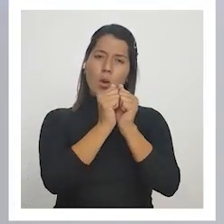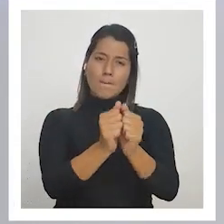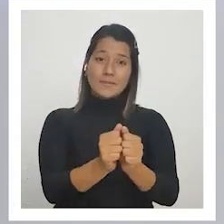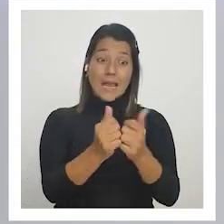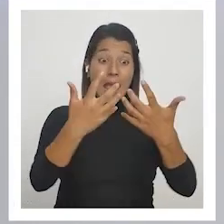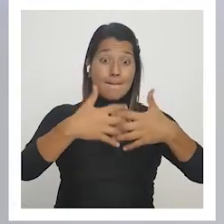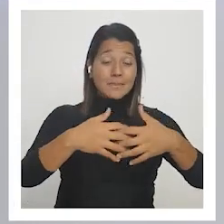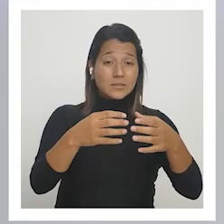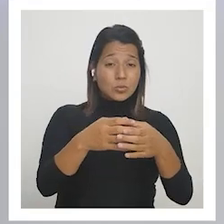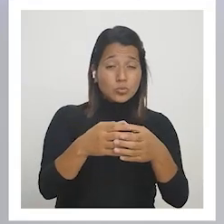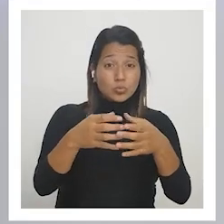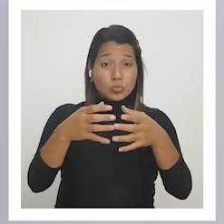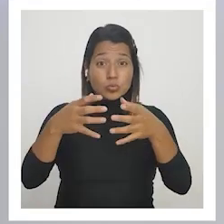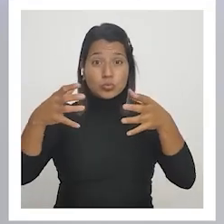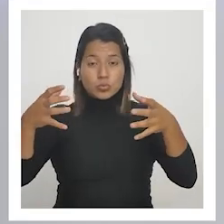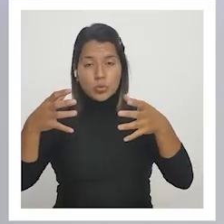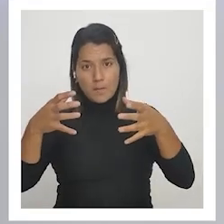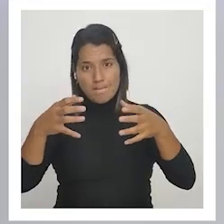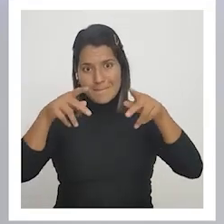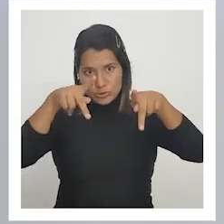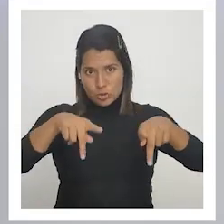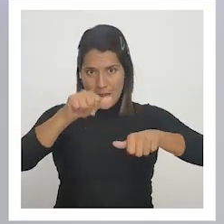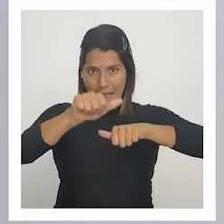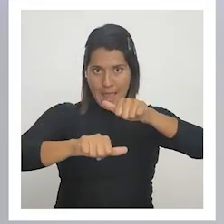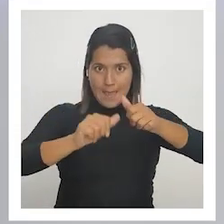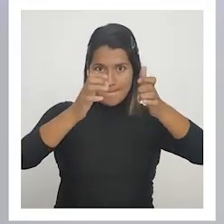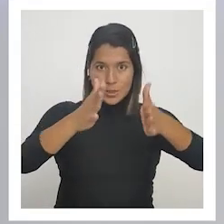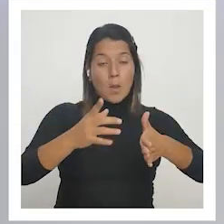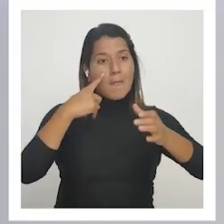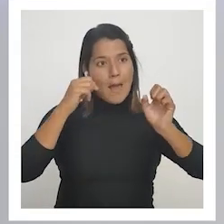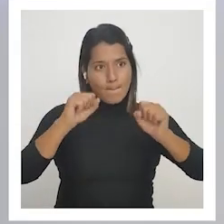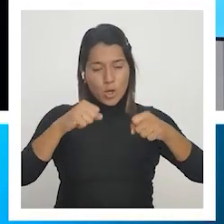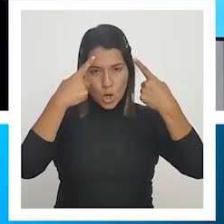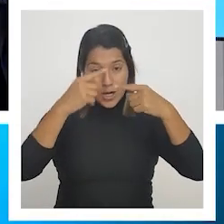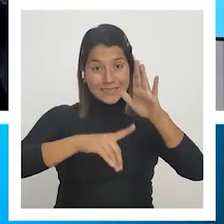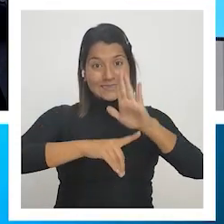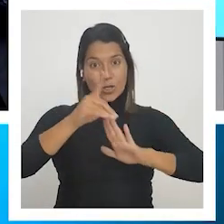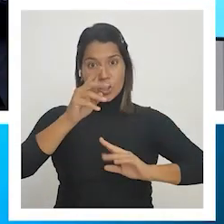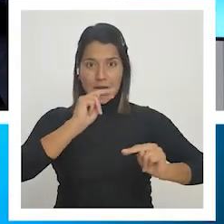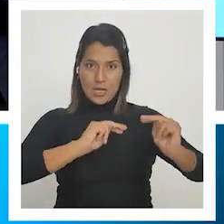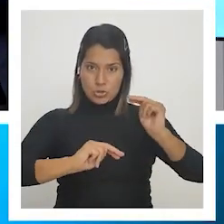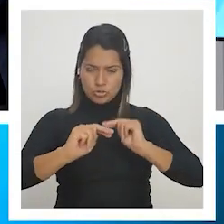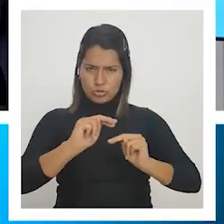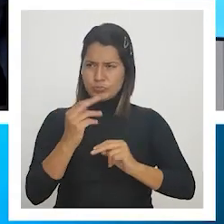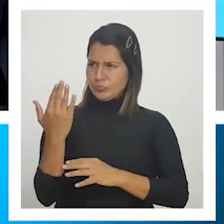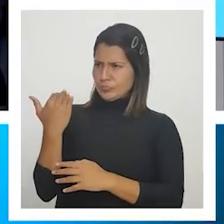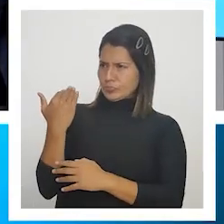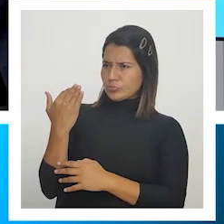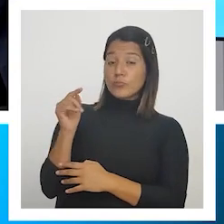empresarios, a emprendedores, a que puedan hacer crecer sus negocios. Recientemente ustedes